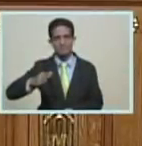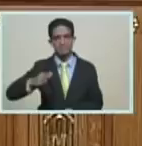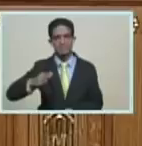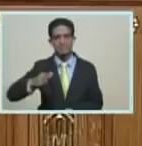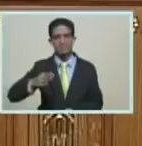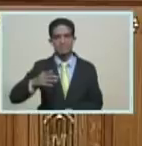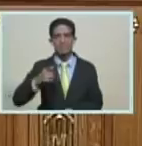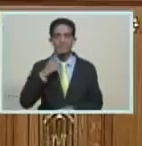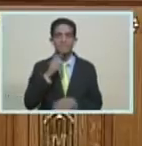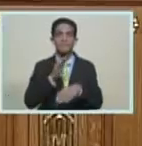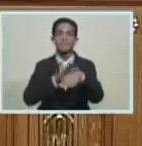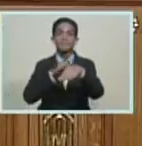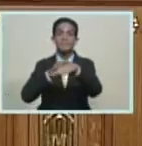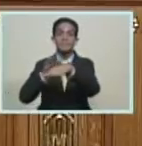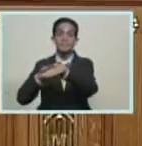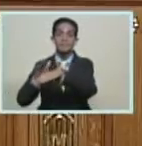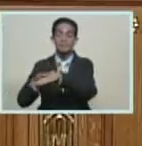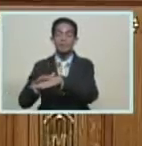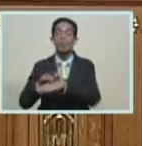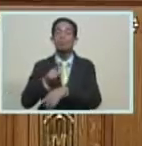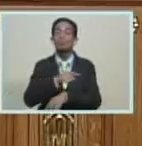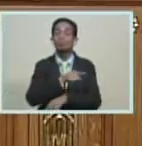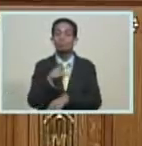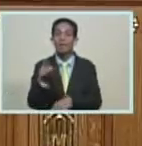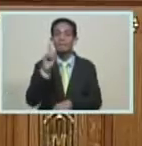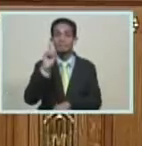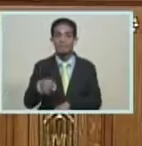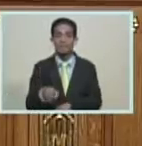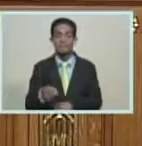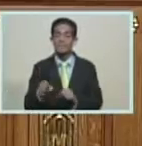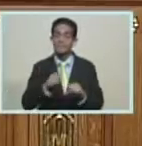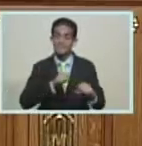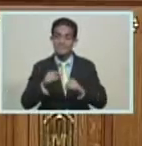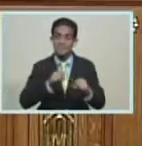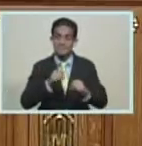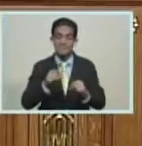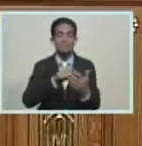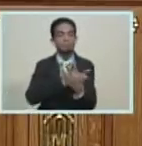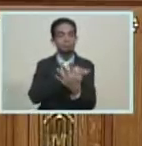que construir las cinco dimensiones del socialismo en todos los espacios.